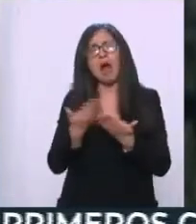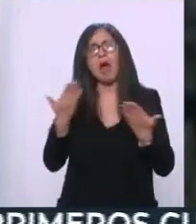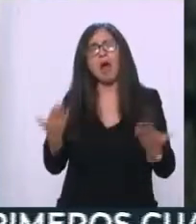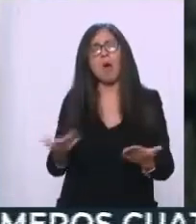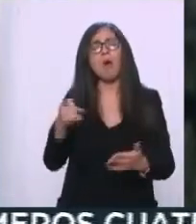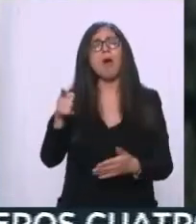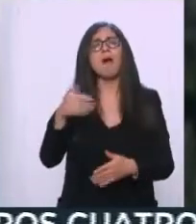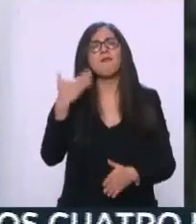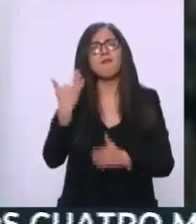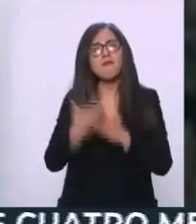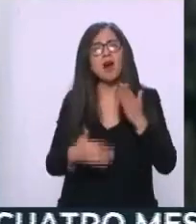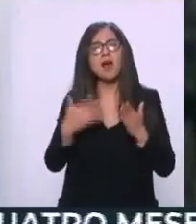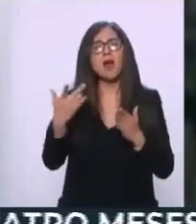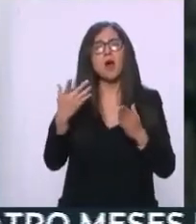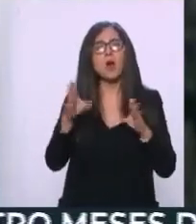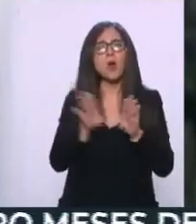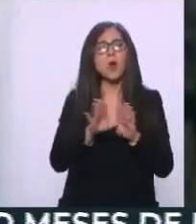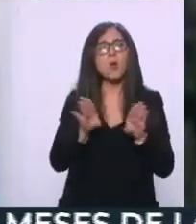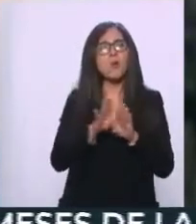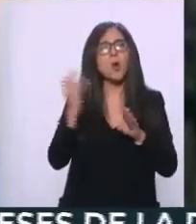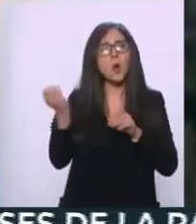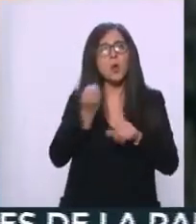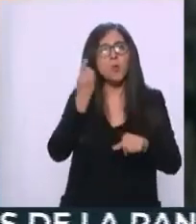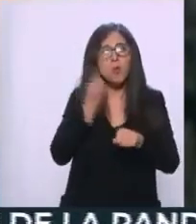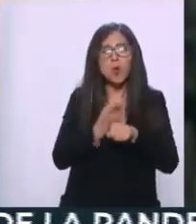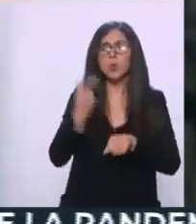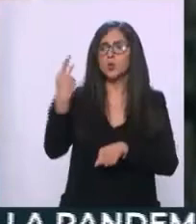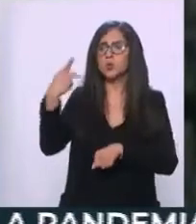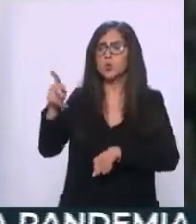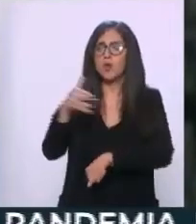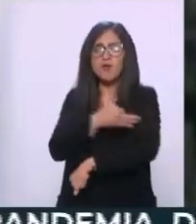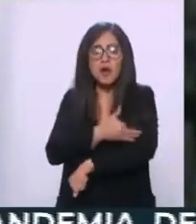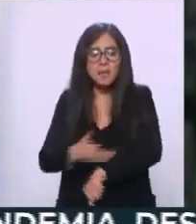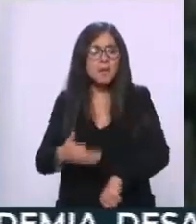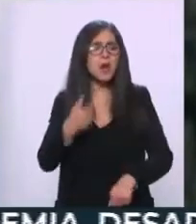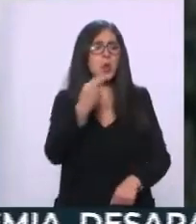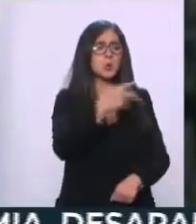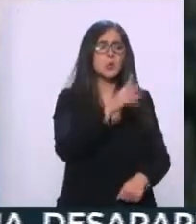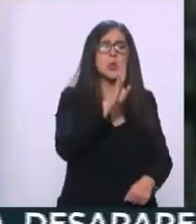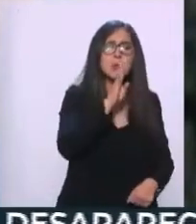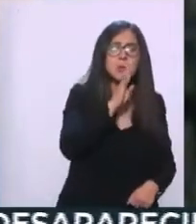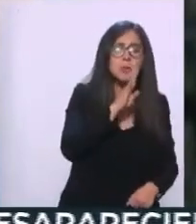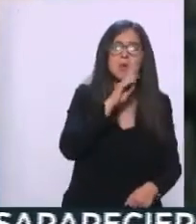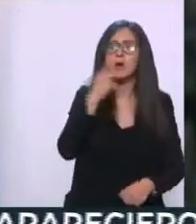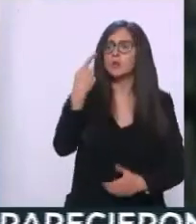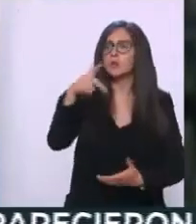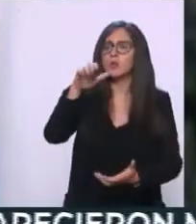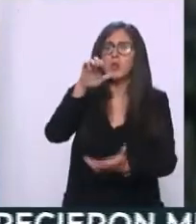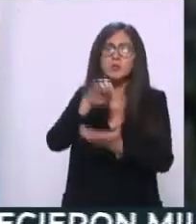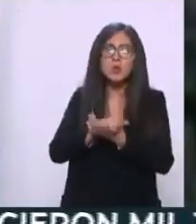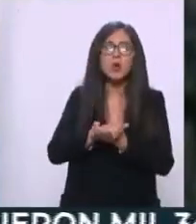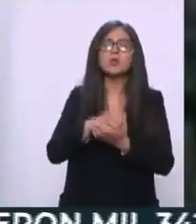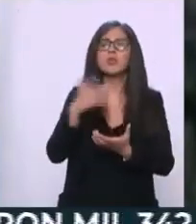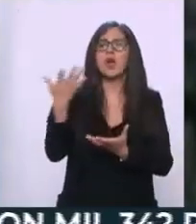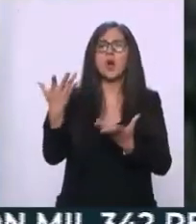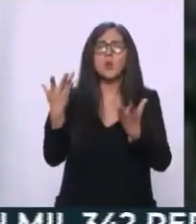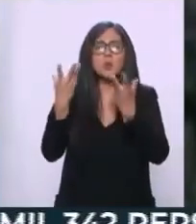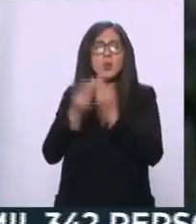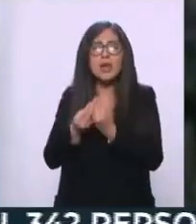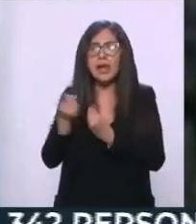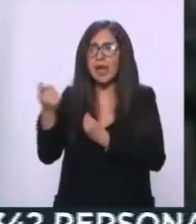de que su familia, su madre, su esposa, su hermana, a las que ella involucró en la